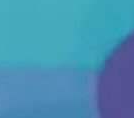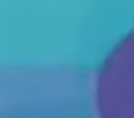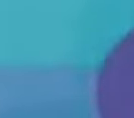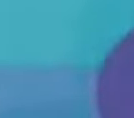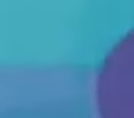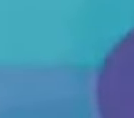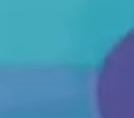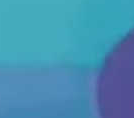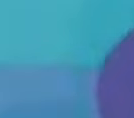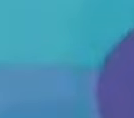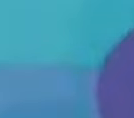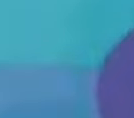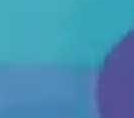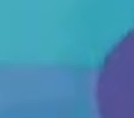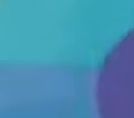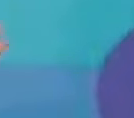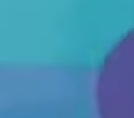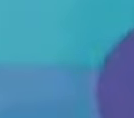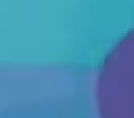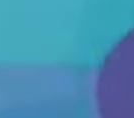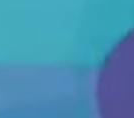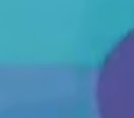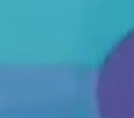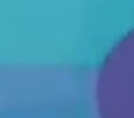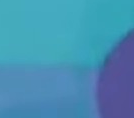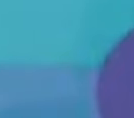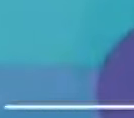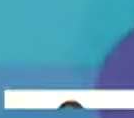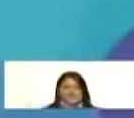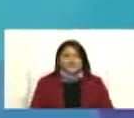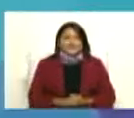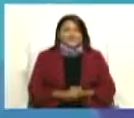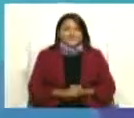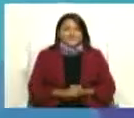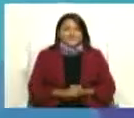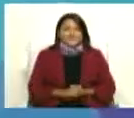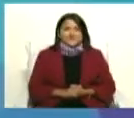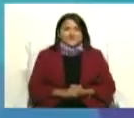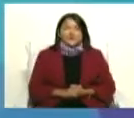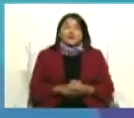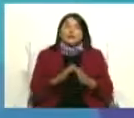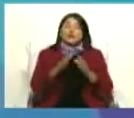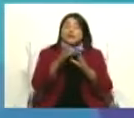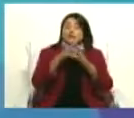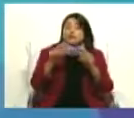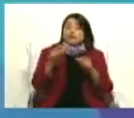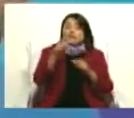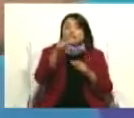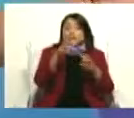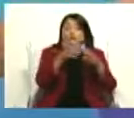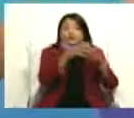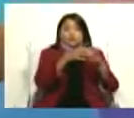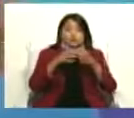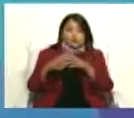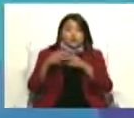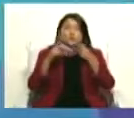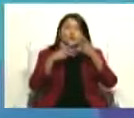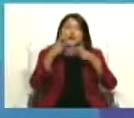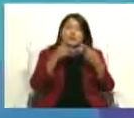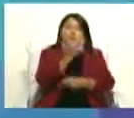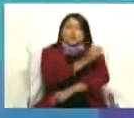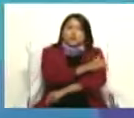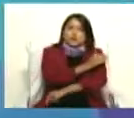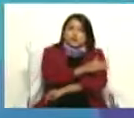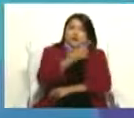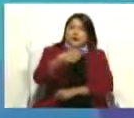los casa por casa. Cada partido, para responder otra de tus preguntas, cada partido de la oposición tiene sus propios comandos. Es